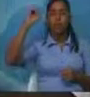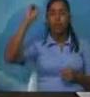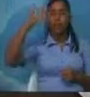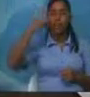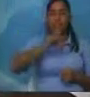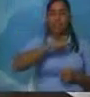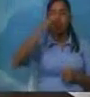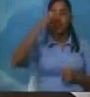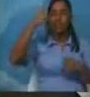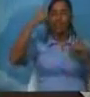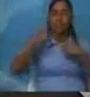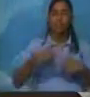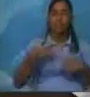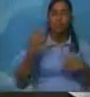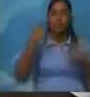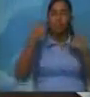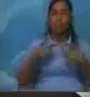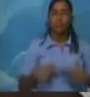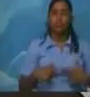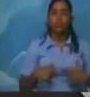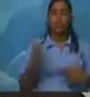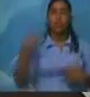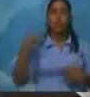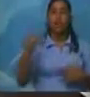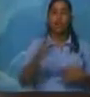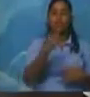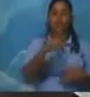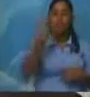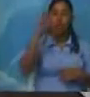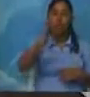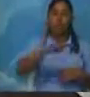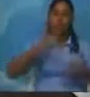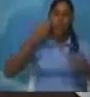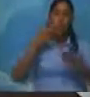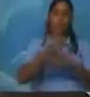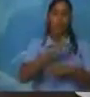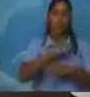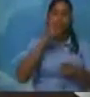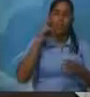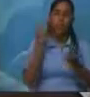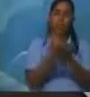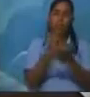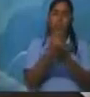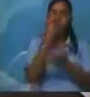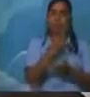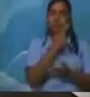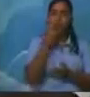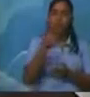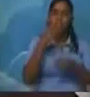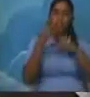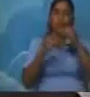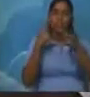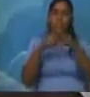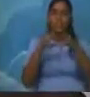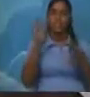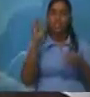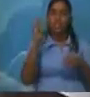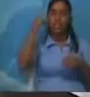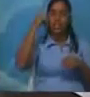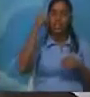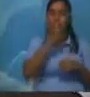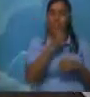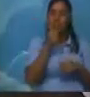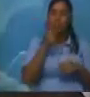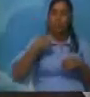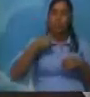Dios soy lo que soy hay personas que cuando están en medio de la prueba le prometen al Señor te voy a hacer siete días de ayuno yo